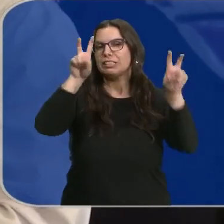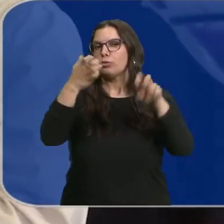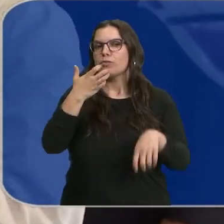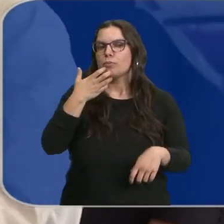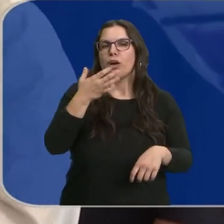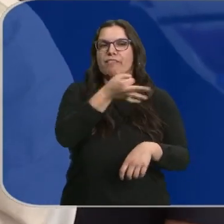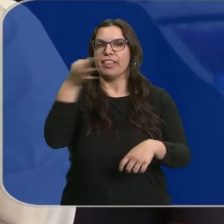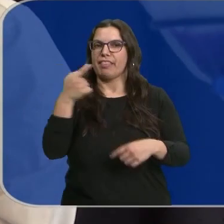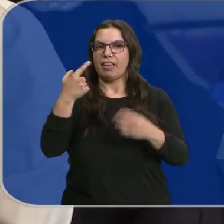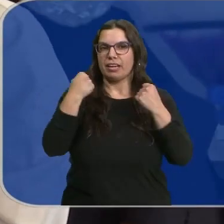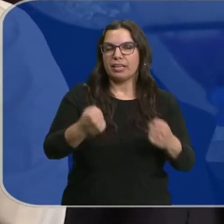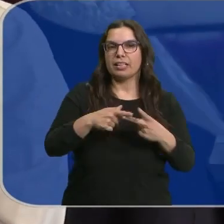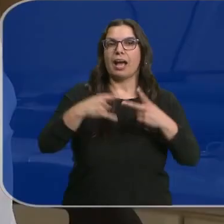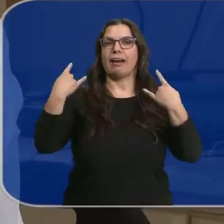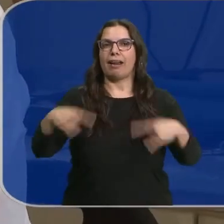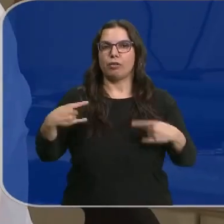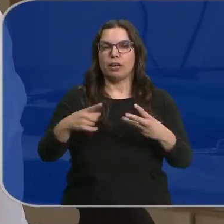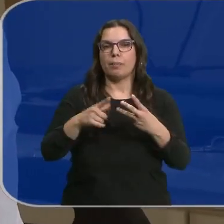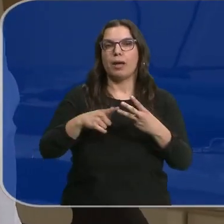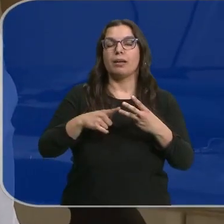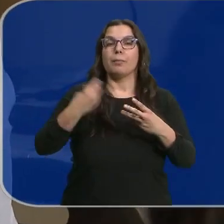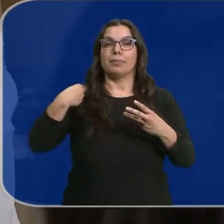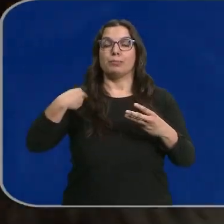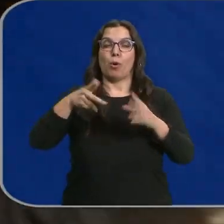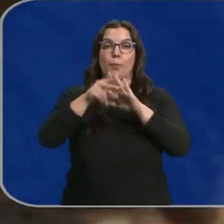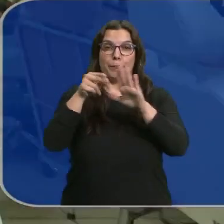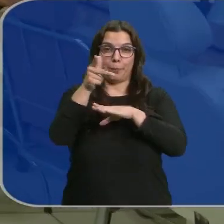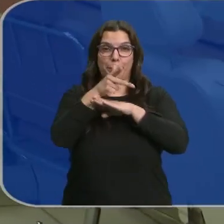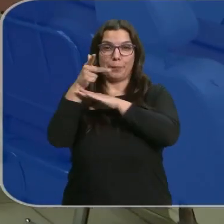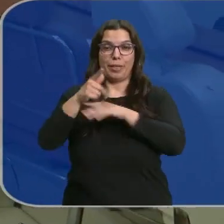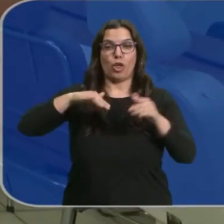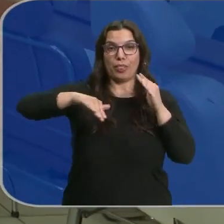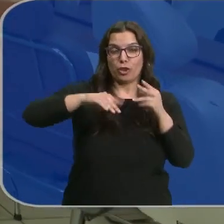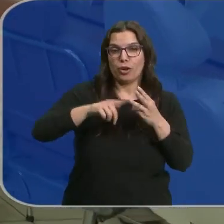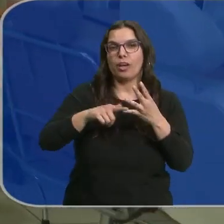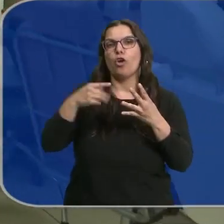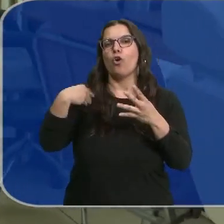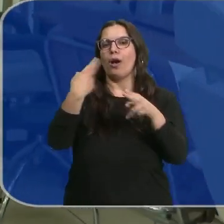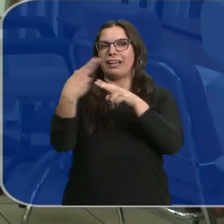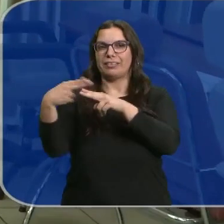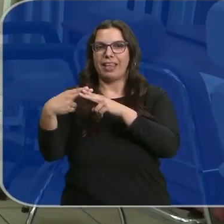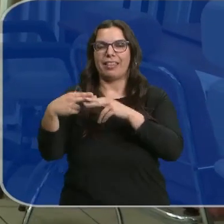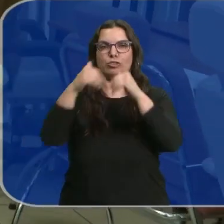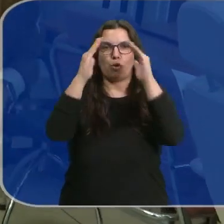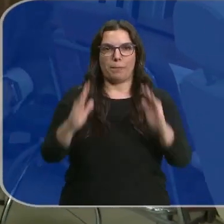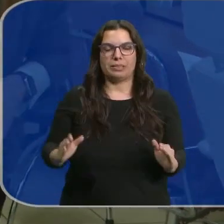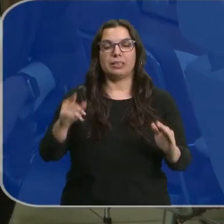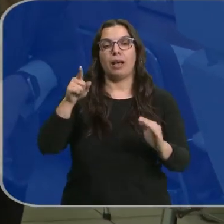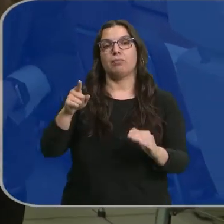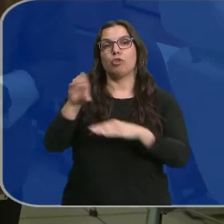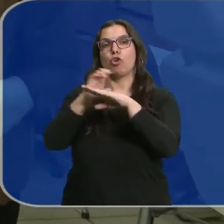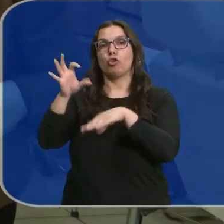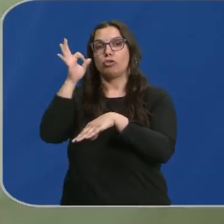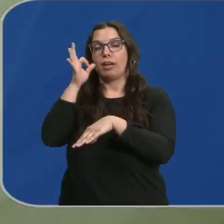están eficiencia energética, radioterapia, videodisjockey o actividades domésticas. La consejera de Educación, de visita en este instituto